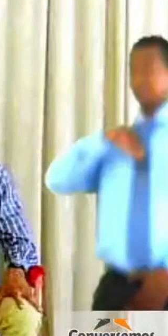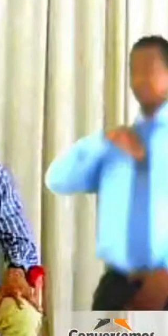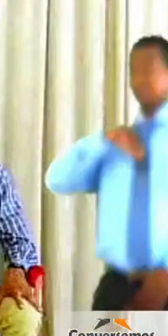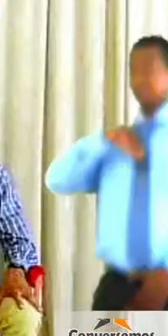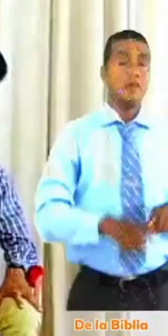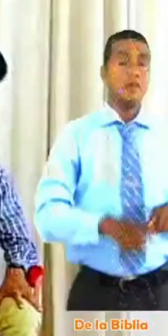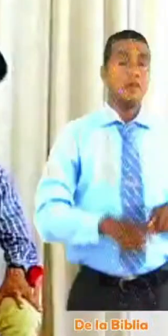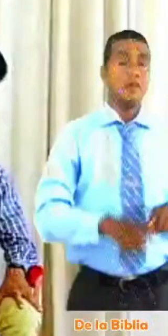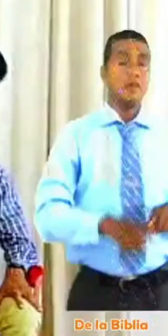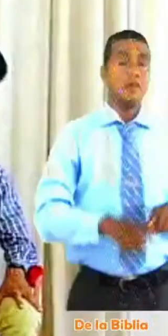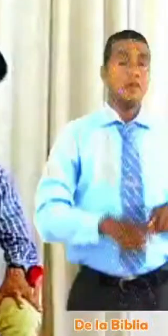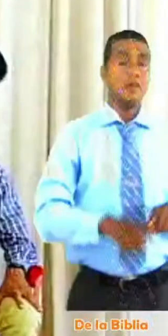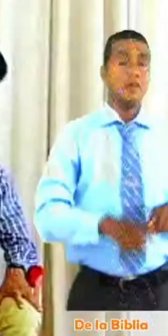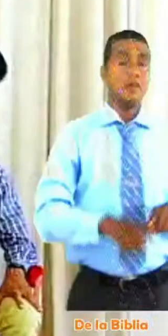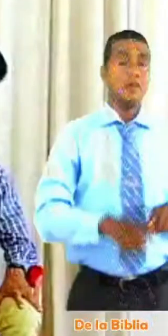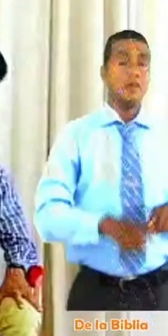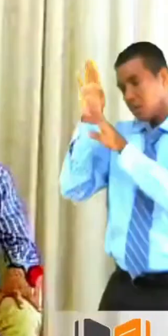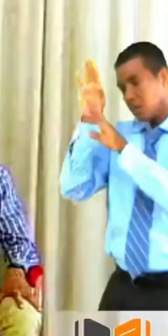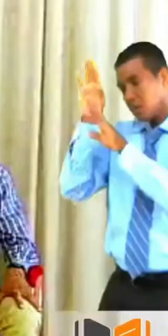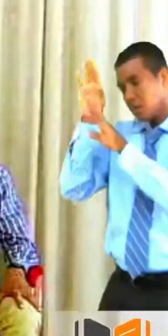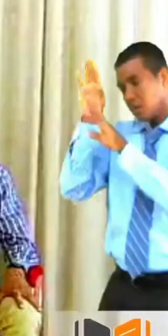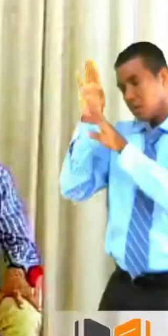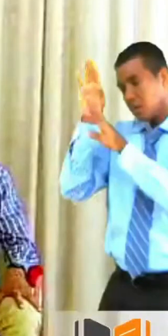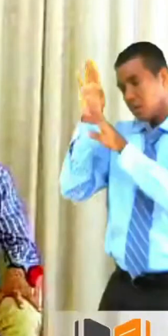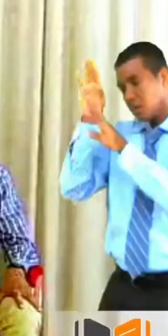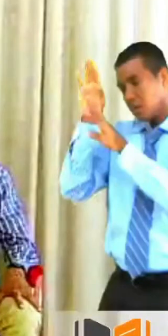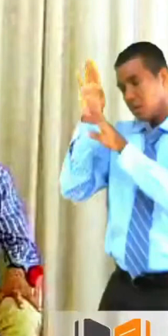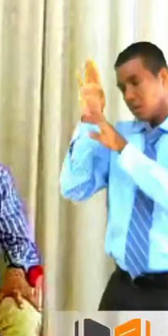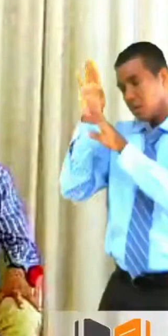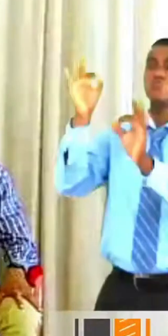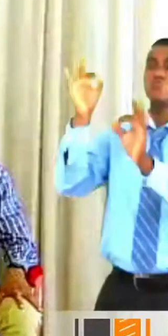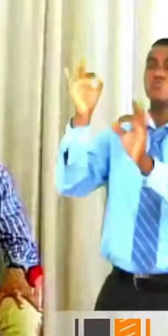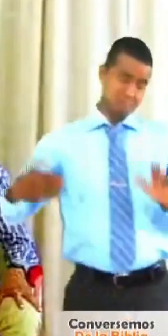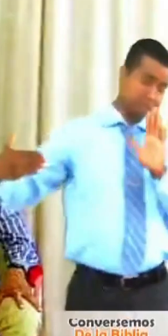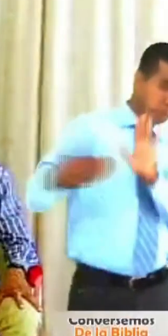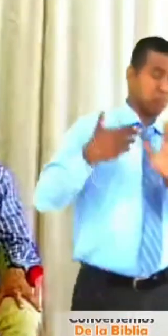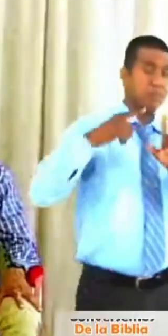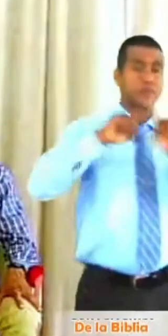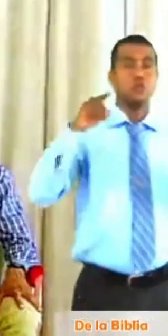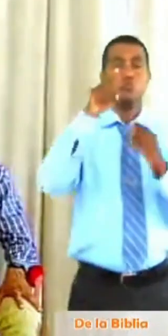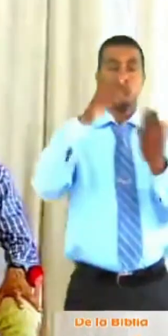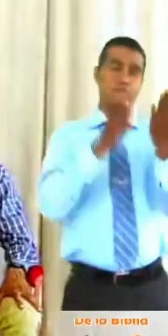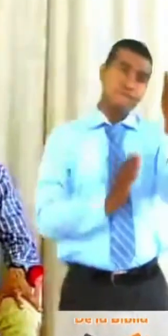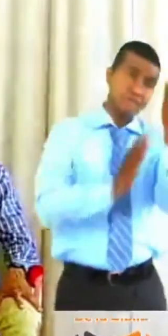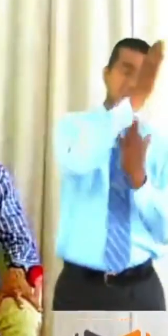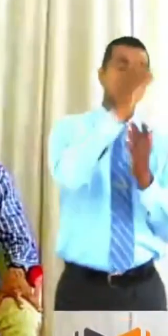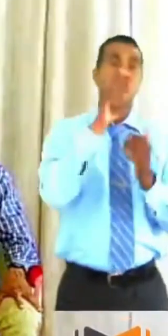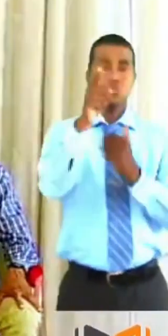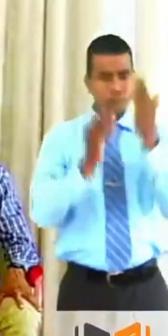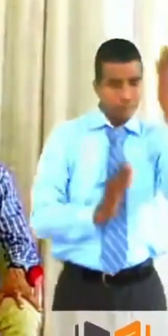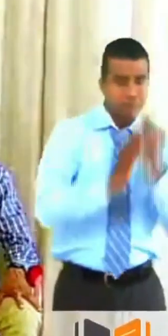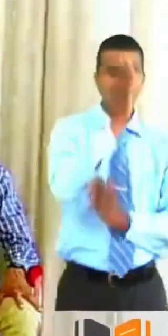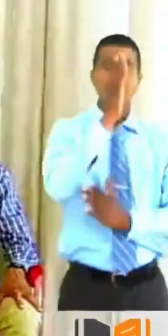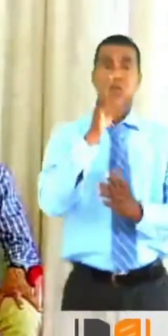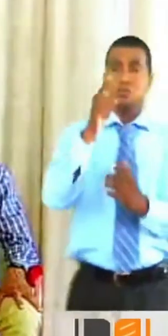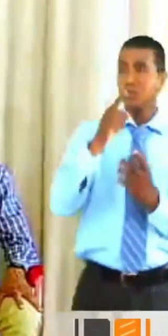Jesús, nunca caerá, nunca caerá. Pueden venir ataques, pueden venir ataques del enemigo. Hermano, permanece fiel, que el poder no te